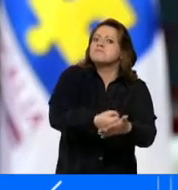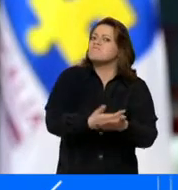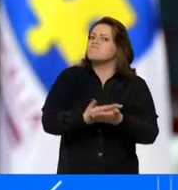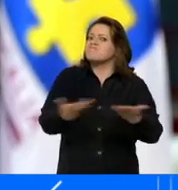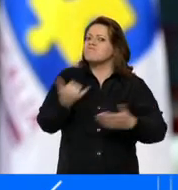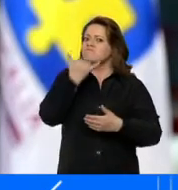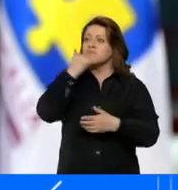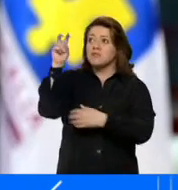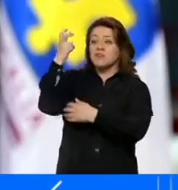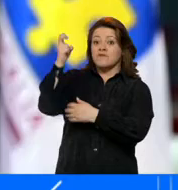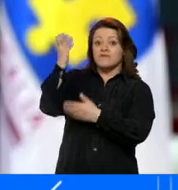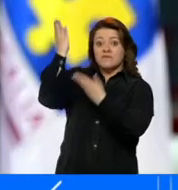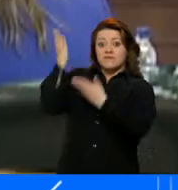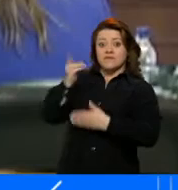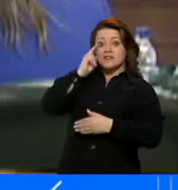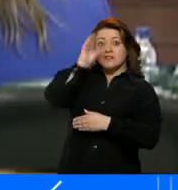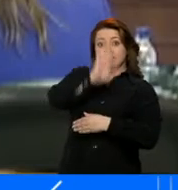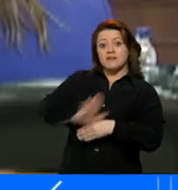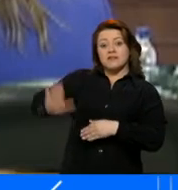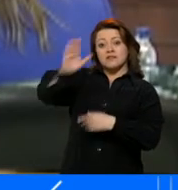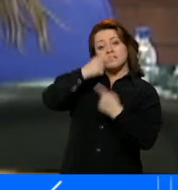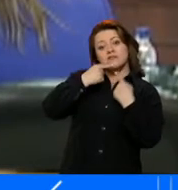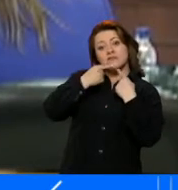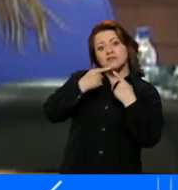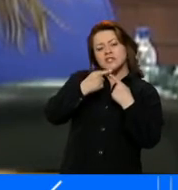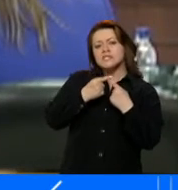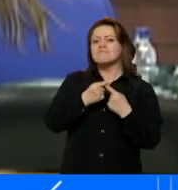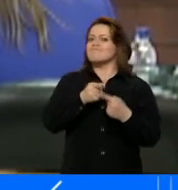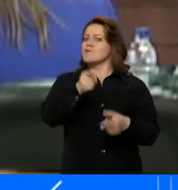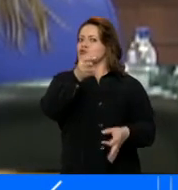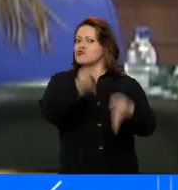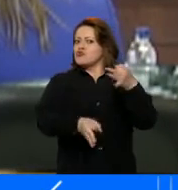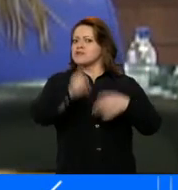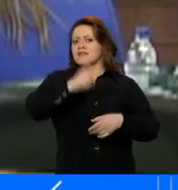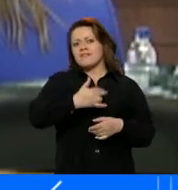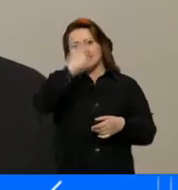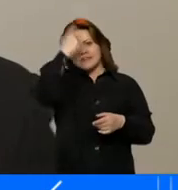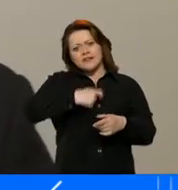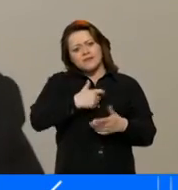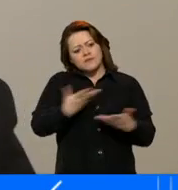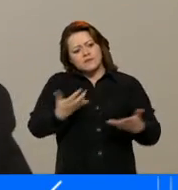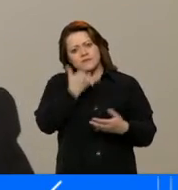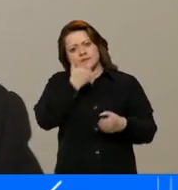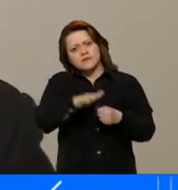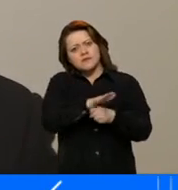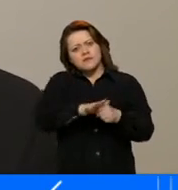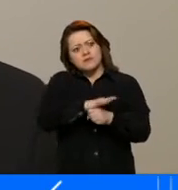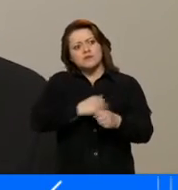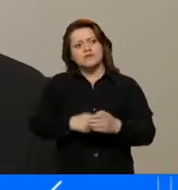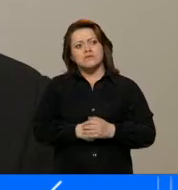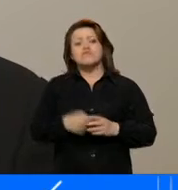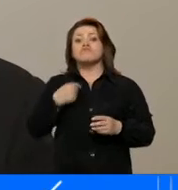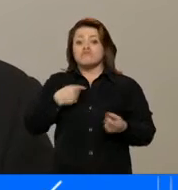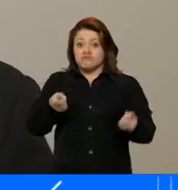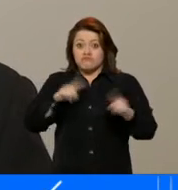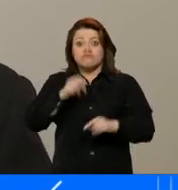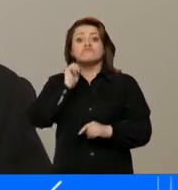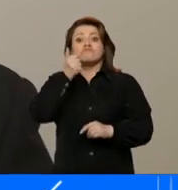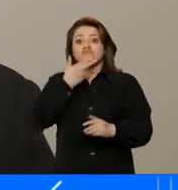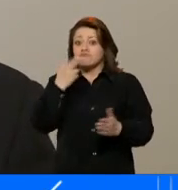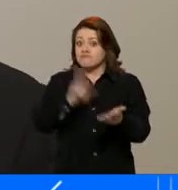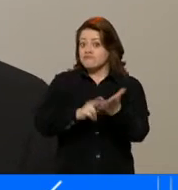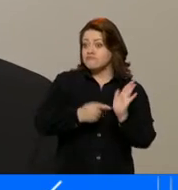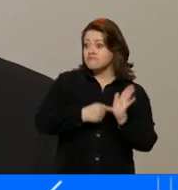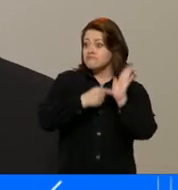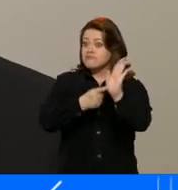general de la nación de strum berto martínez es una evasión de la justicia por parte de los responsables si yo también le voy a mandar en el día de mañana una carta al fiscal